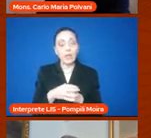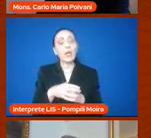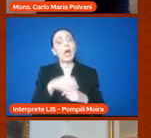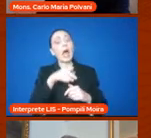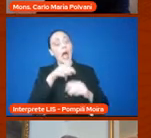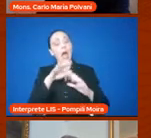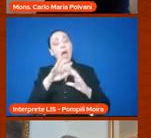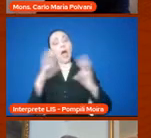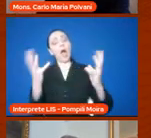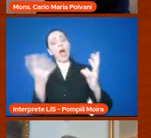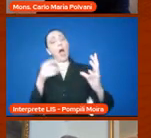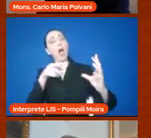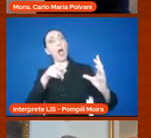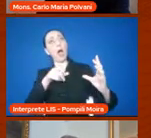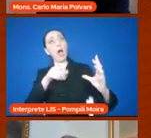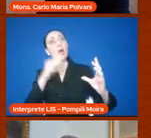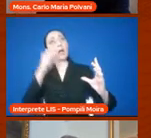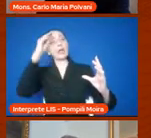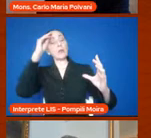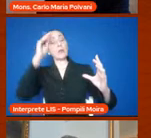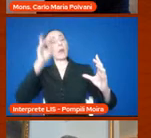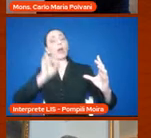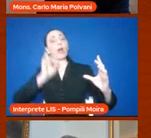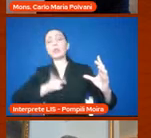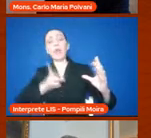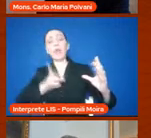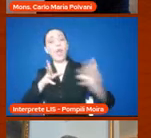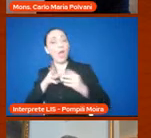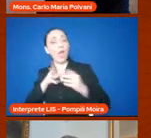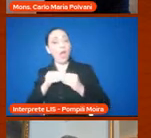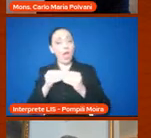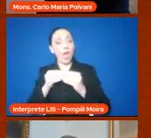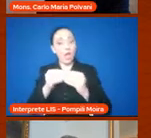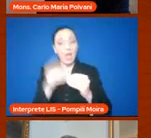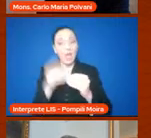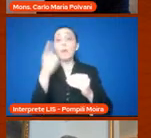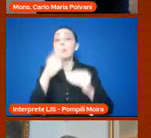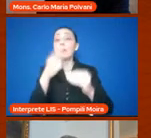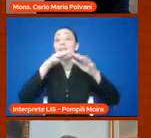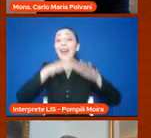planeta justo, equitativo, ambientalmente seguro.